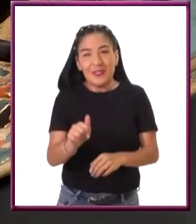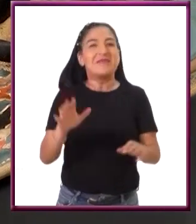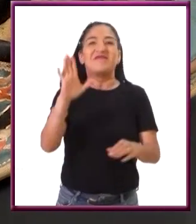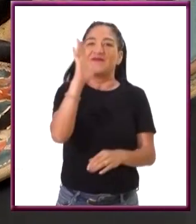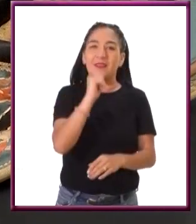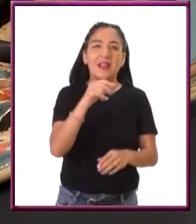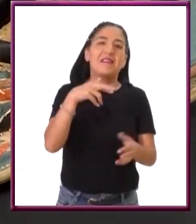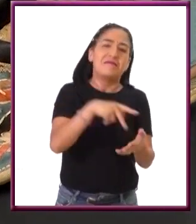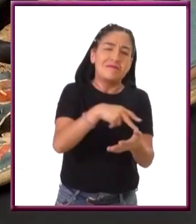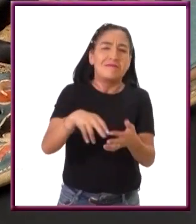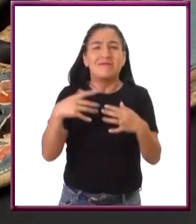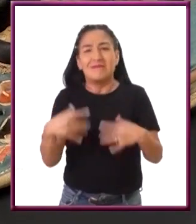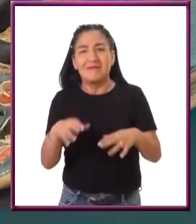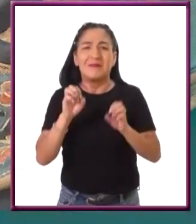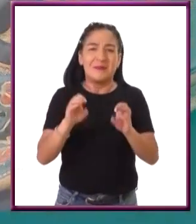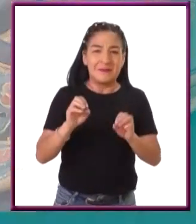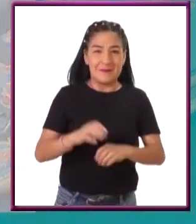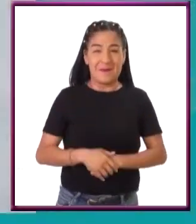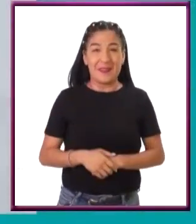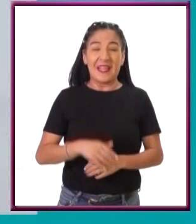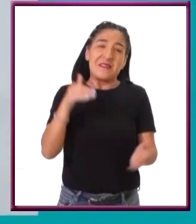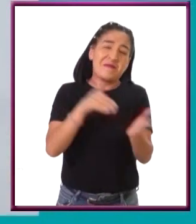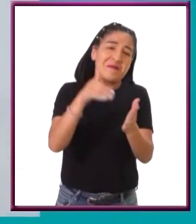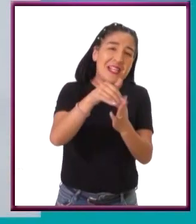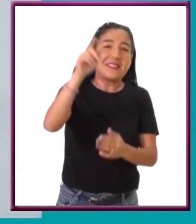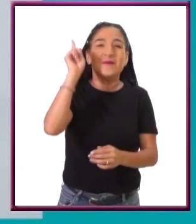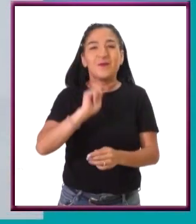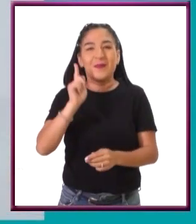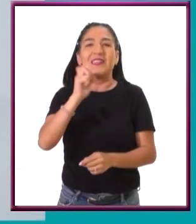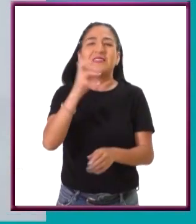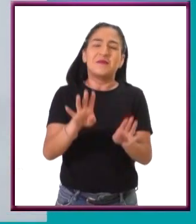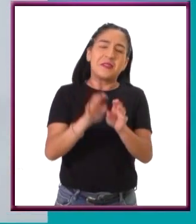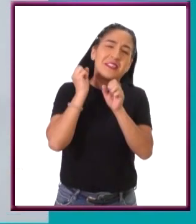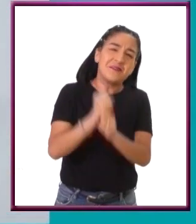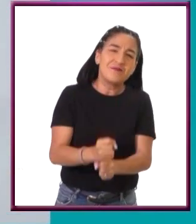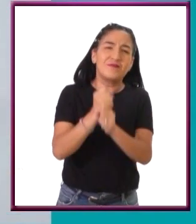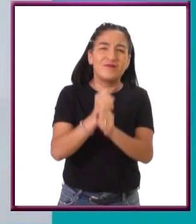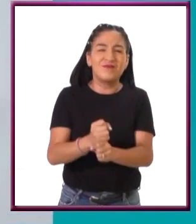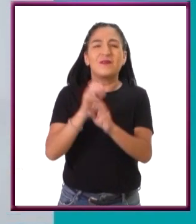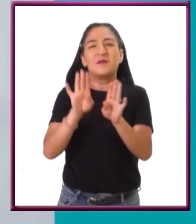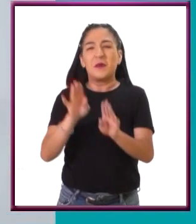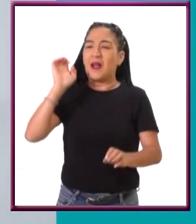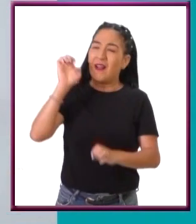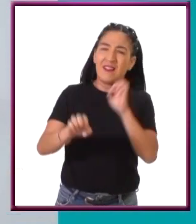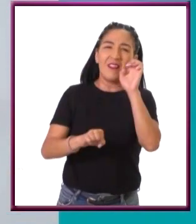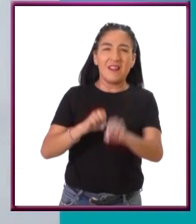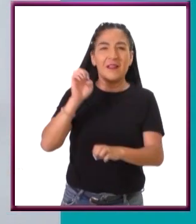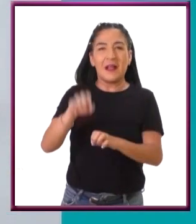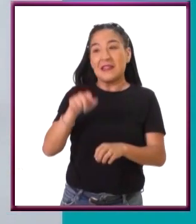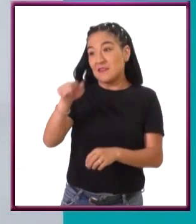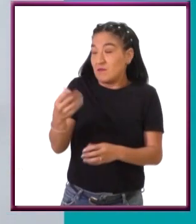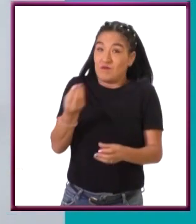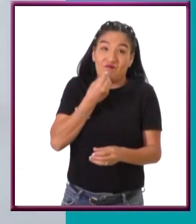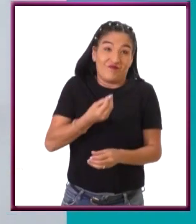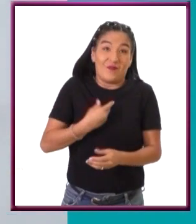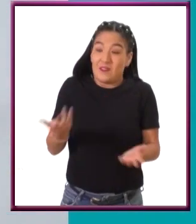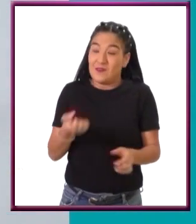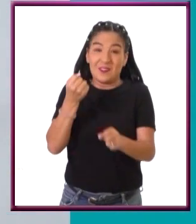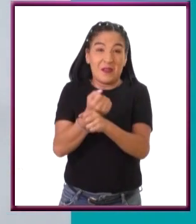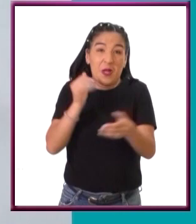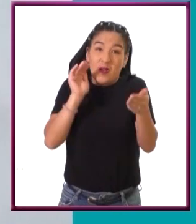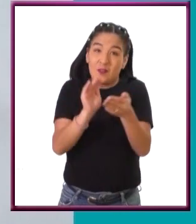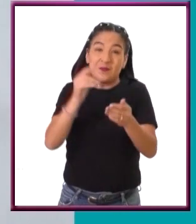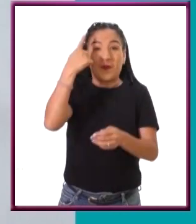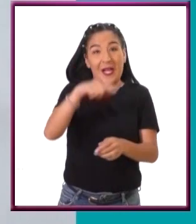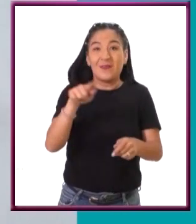no podían ni caminar. Miles de mujeres sufrieron esta tortura, engañadas porque ese era el ideal de